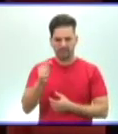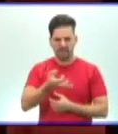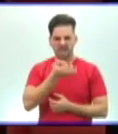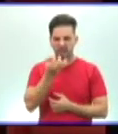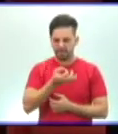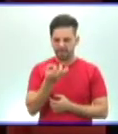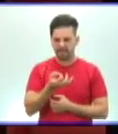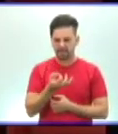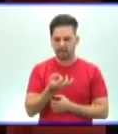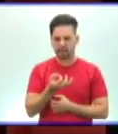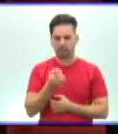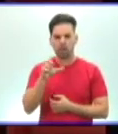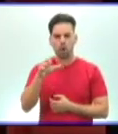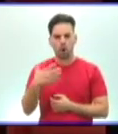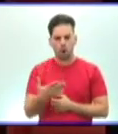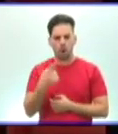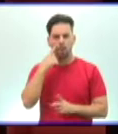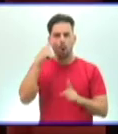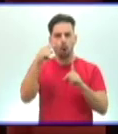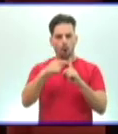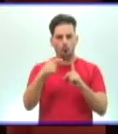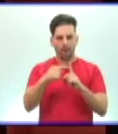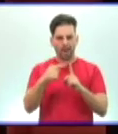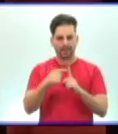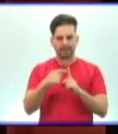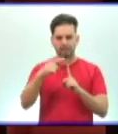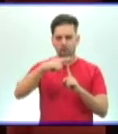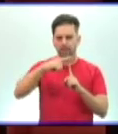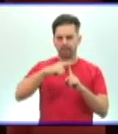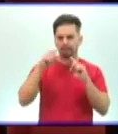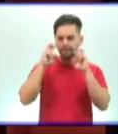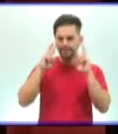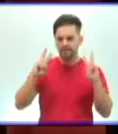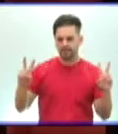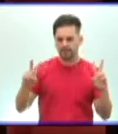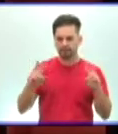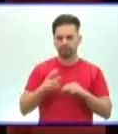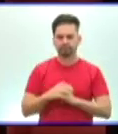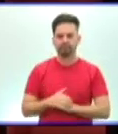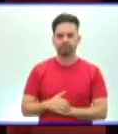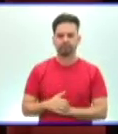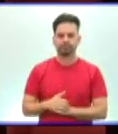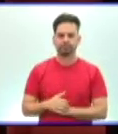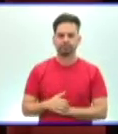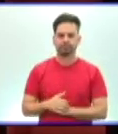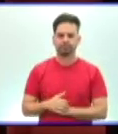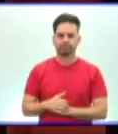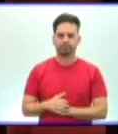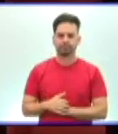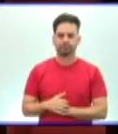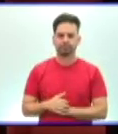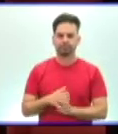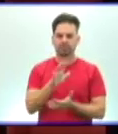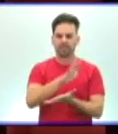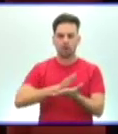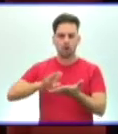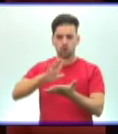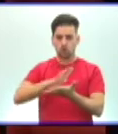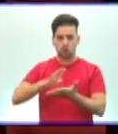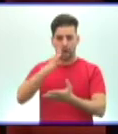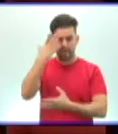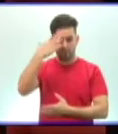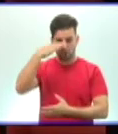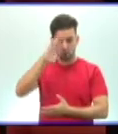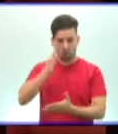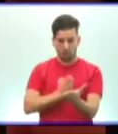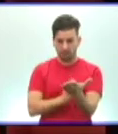detenidamente en qué consiste la Tarea Vida y dónde se han enfocado los principales esfuerzos de la dirección del país y al que